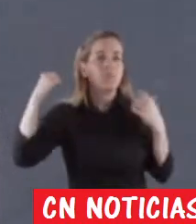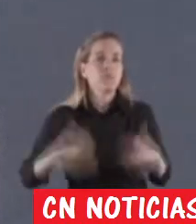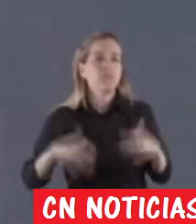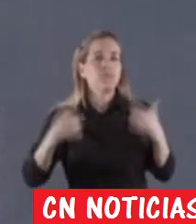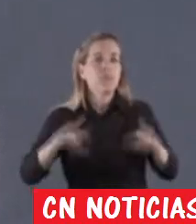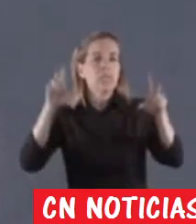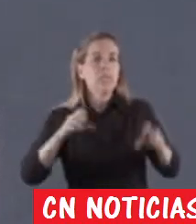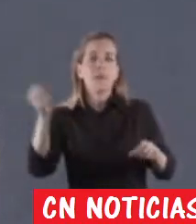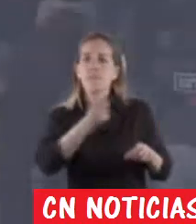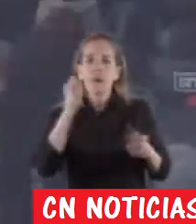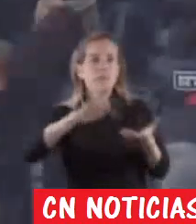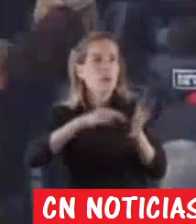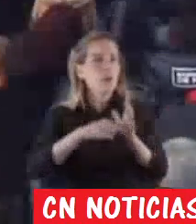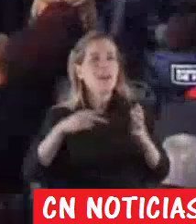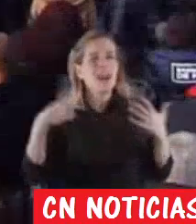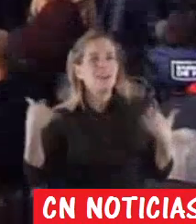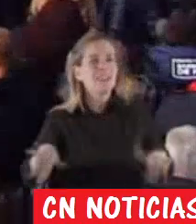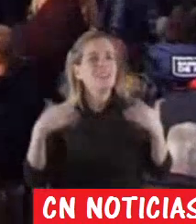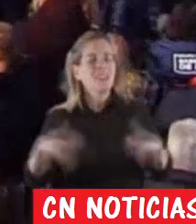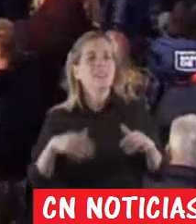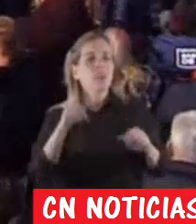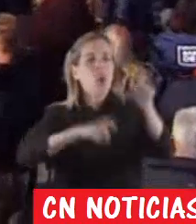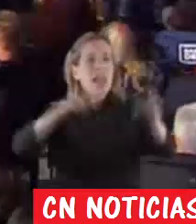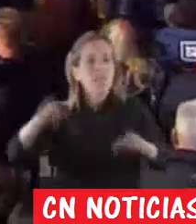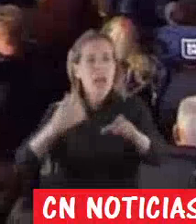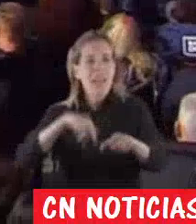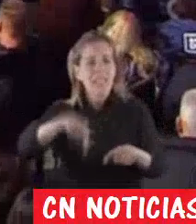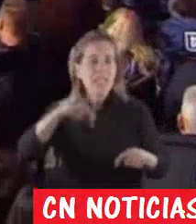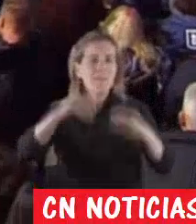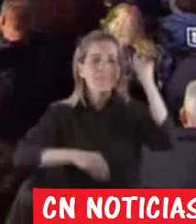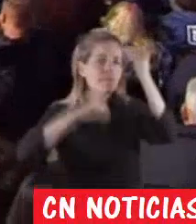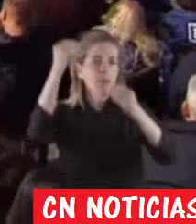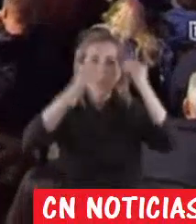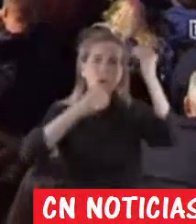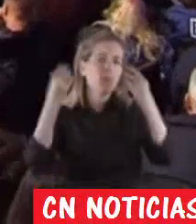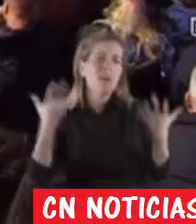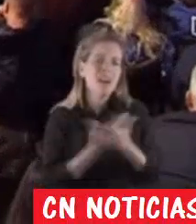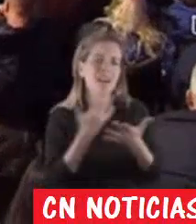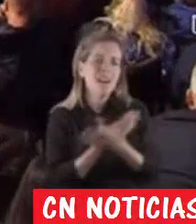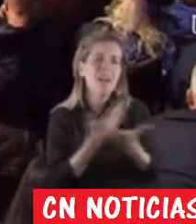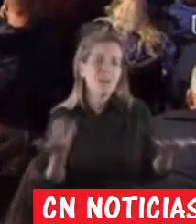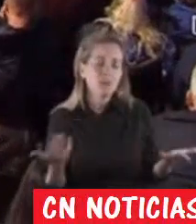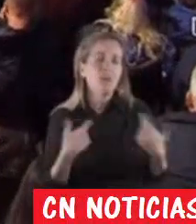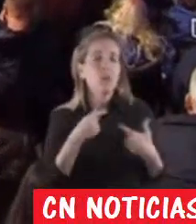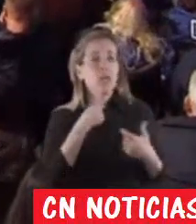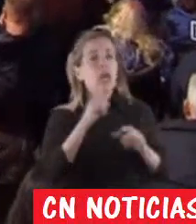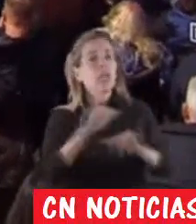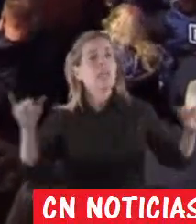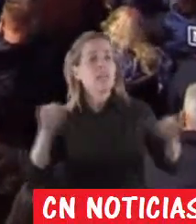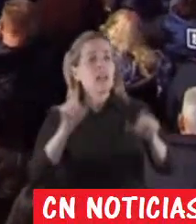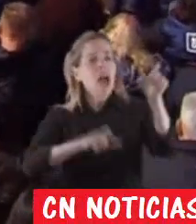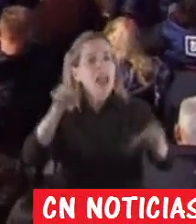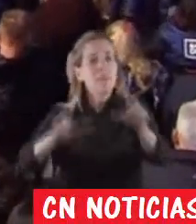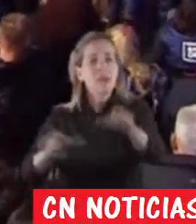es uno de los problemas que hoy más preocupan a los argentinos y a las argentinas. Pero quiero que sepa cada argentino y cada argentina que